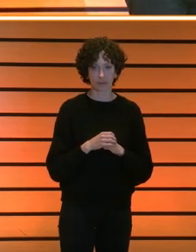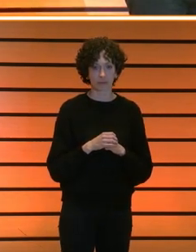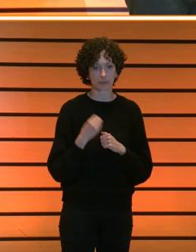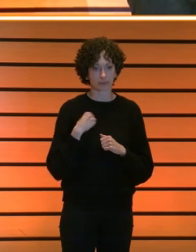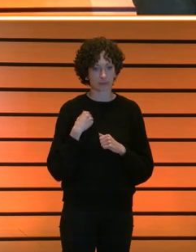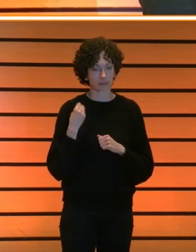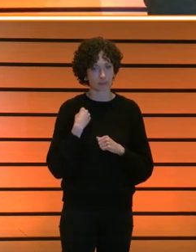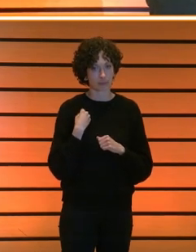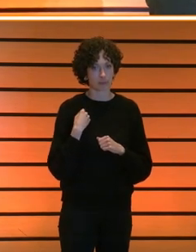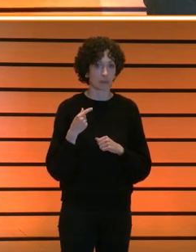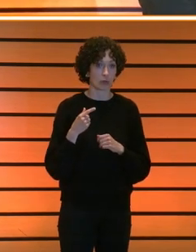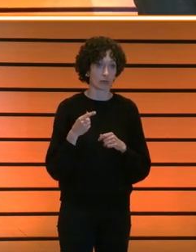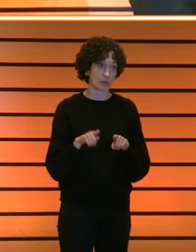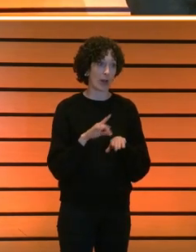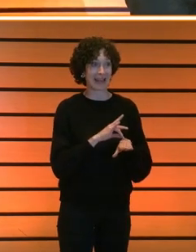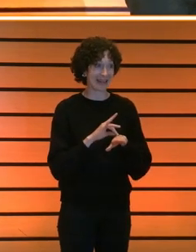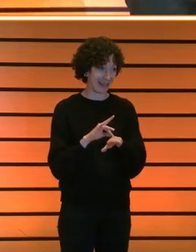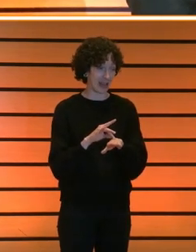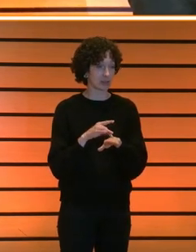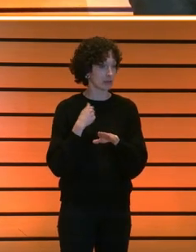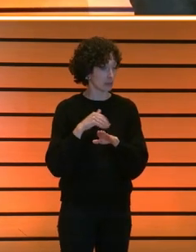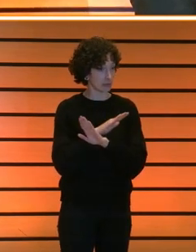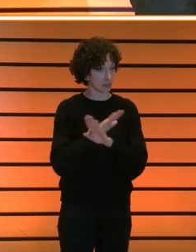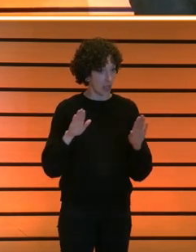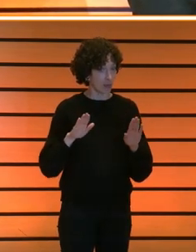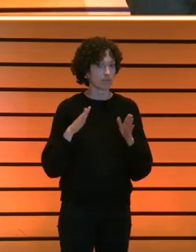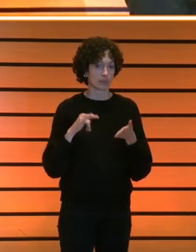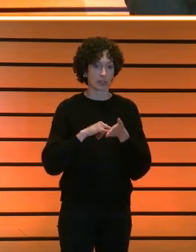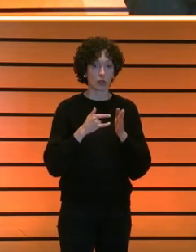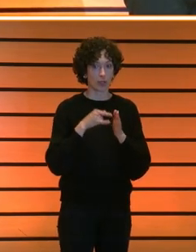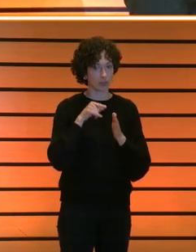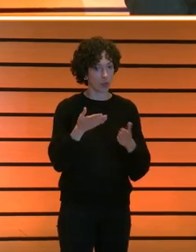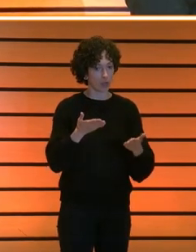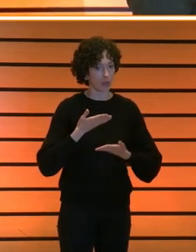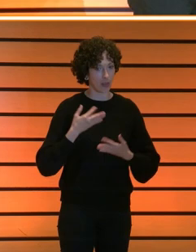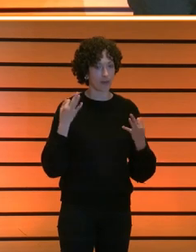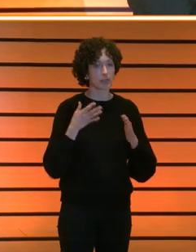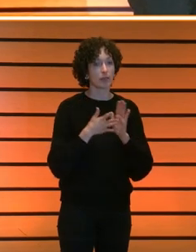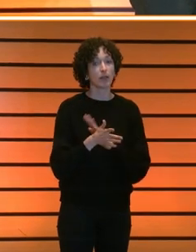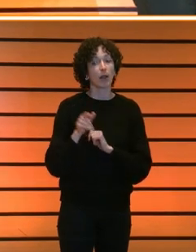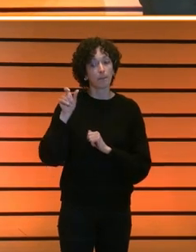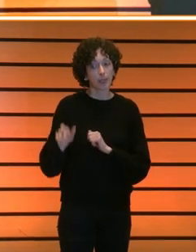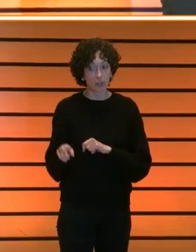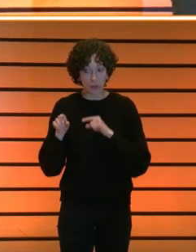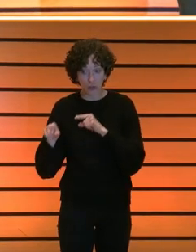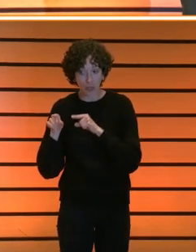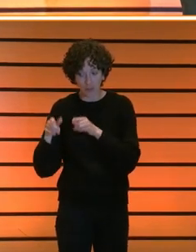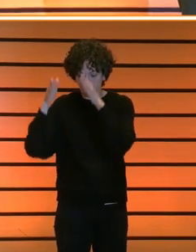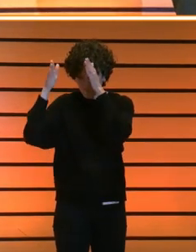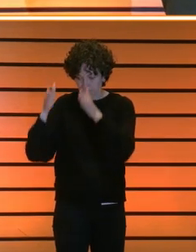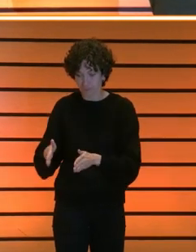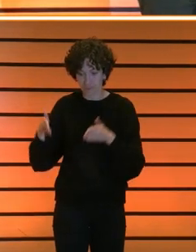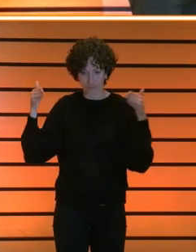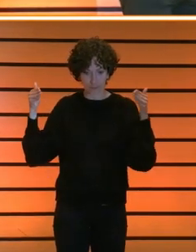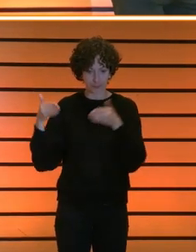Horizontes esta hoja de ruta la tecnología nos tiene que ayudar a esto desde la mirada de la propia persona y este es un poco el